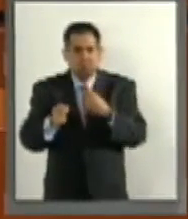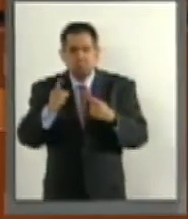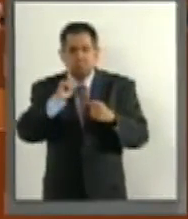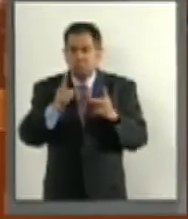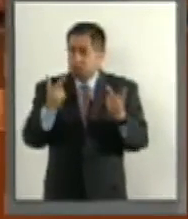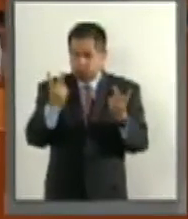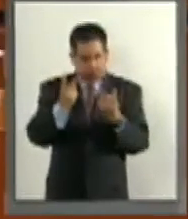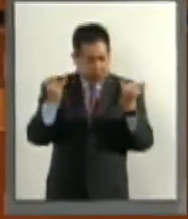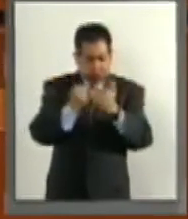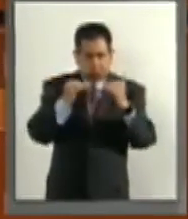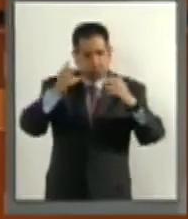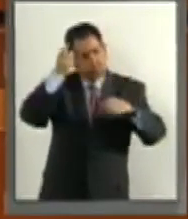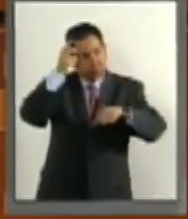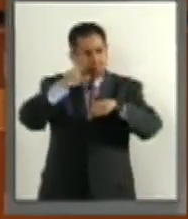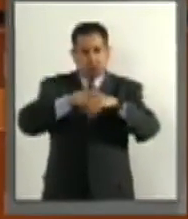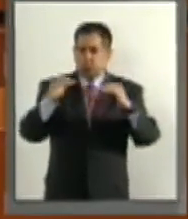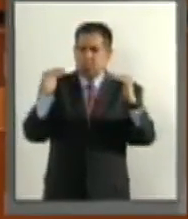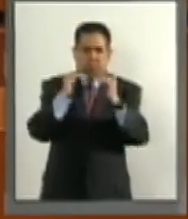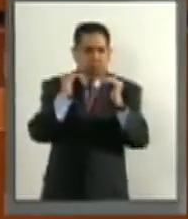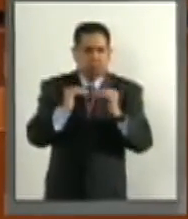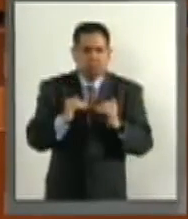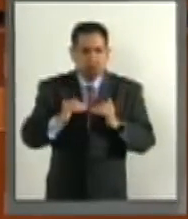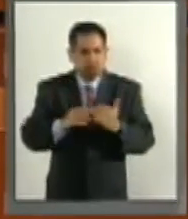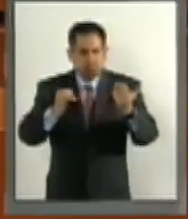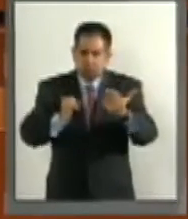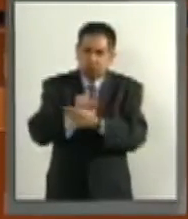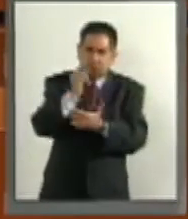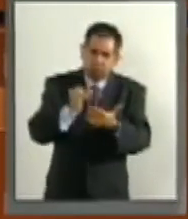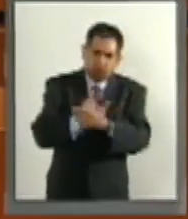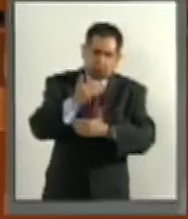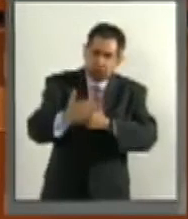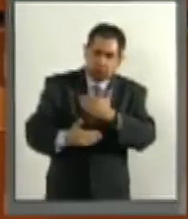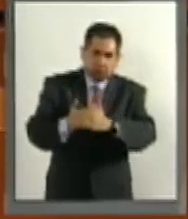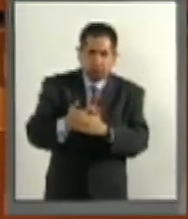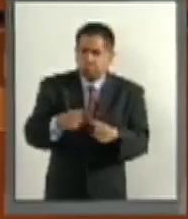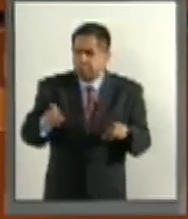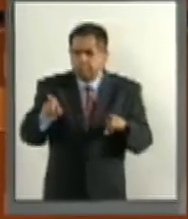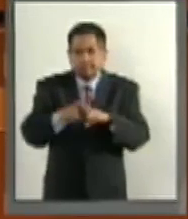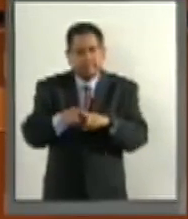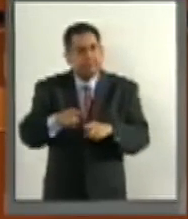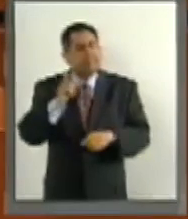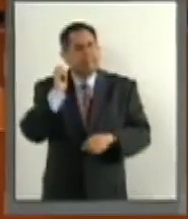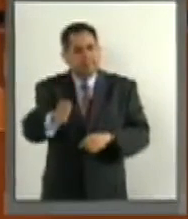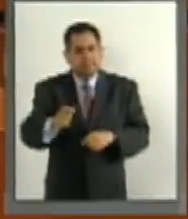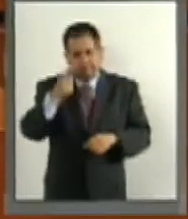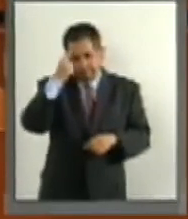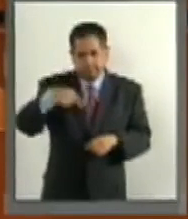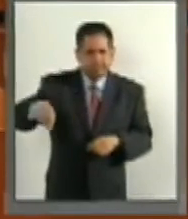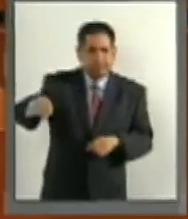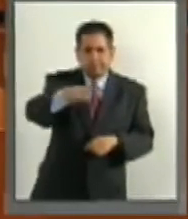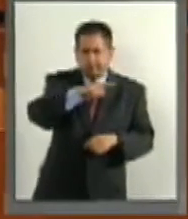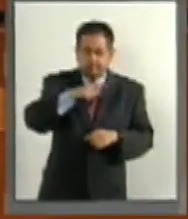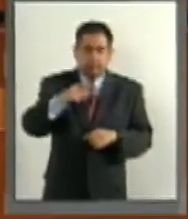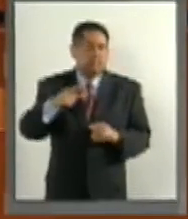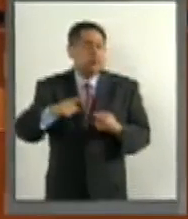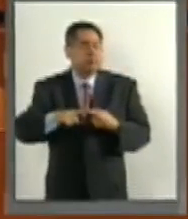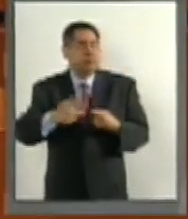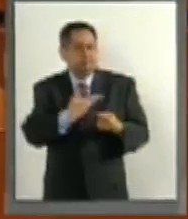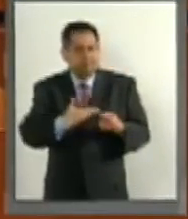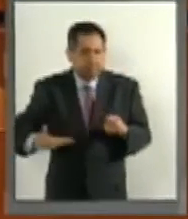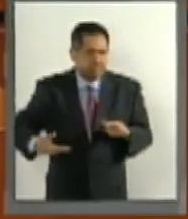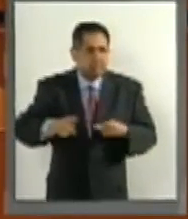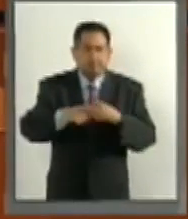internos de dirección y espacios de toma de decisiones, así como en los ámbitos legislativo o ejecutivo en los tres órdenes de